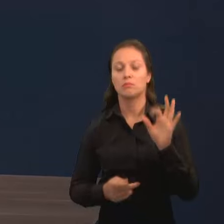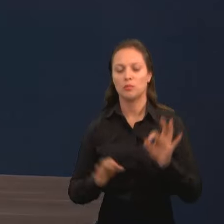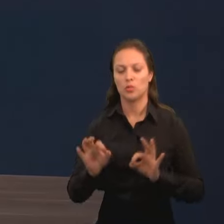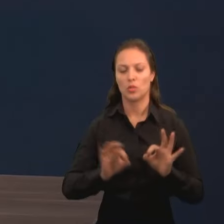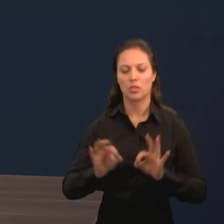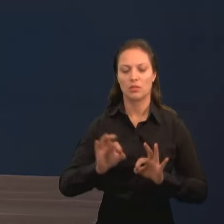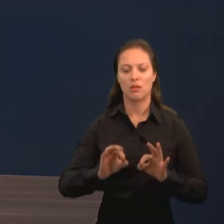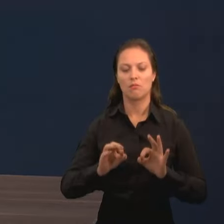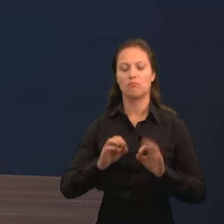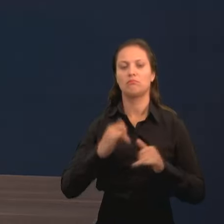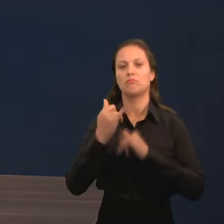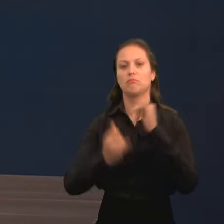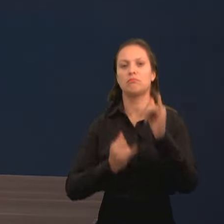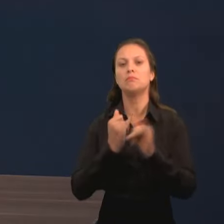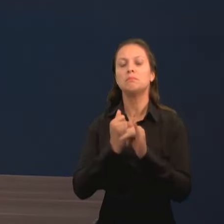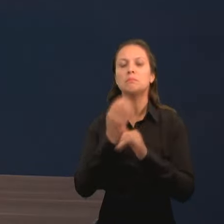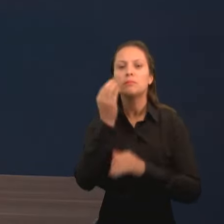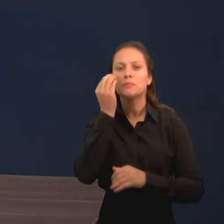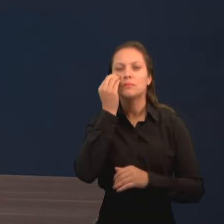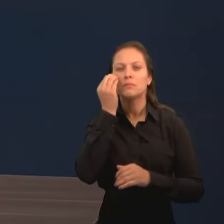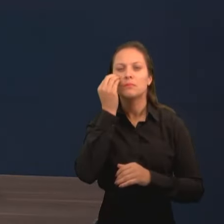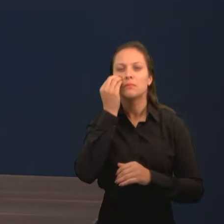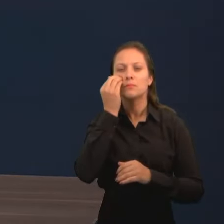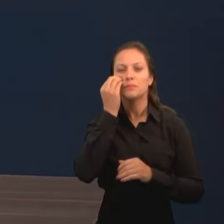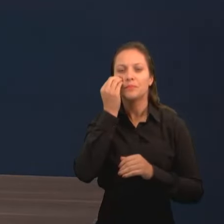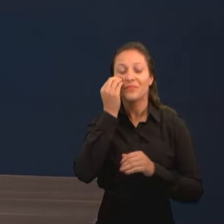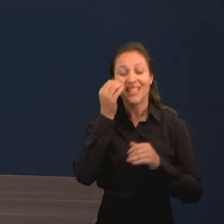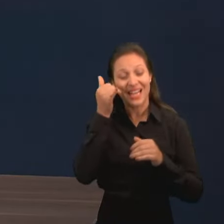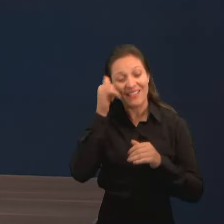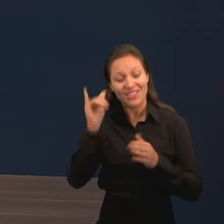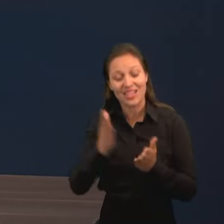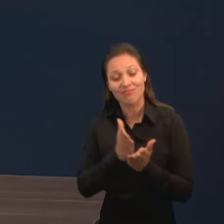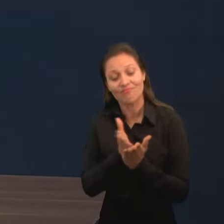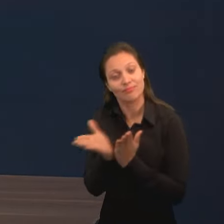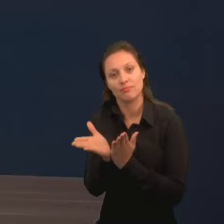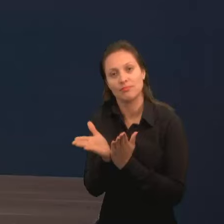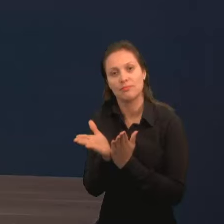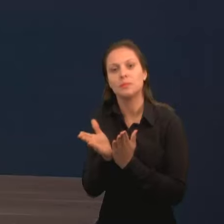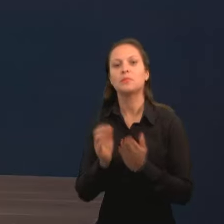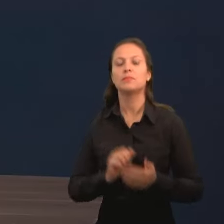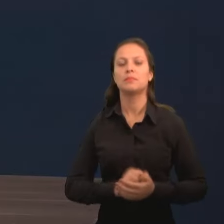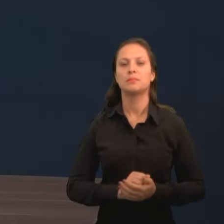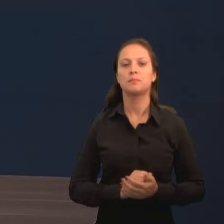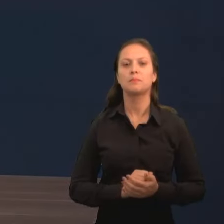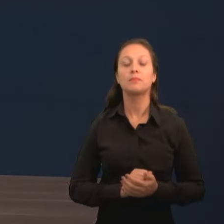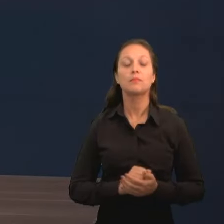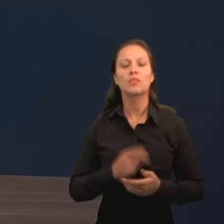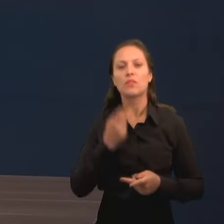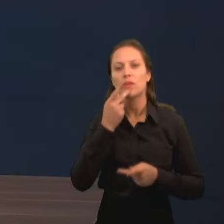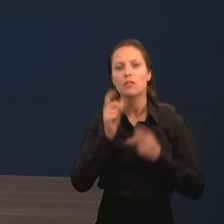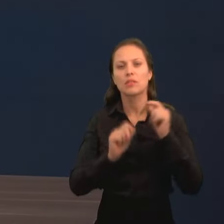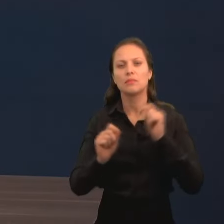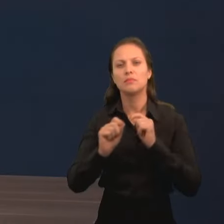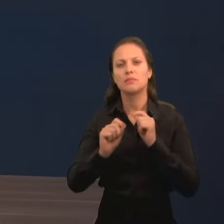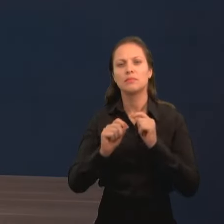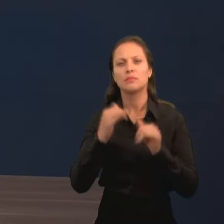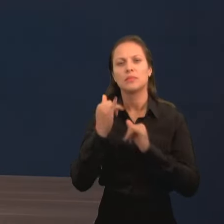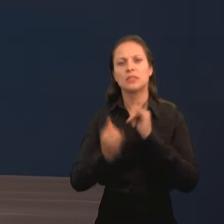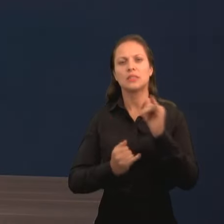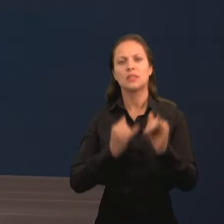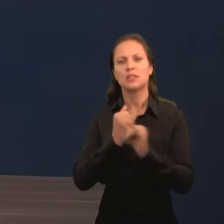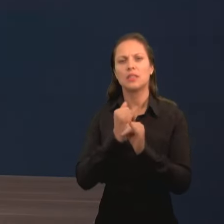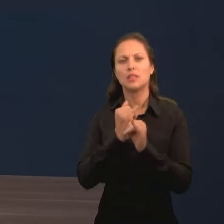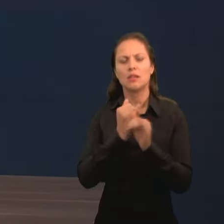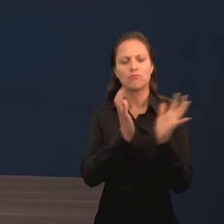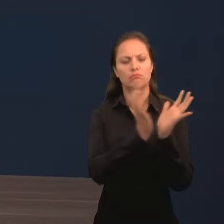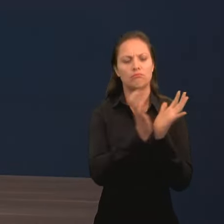las plataformas para hablar sobre exactamente sobre estos desvíos. Y yo les digo que las